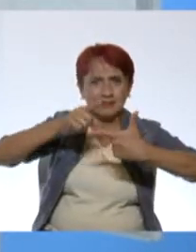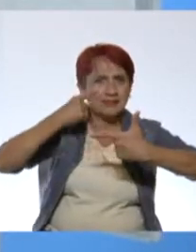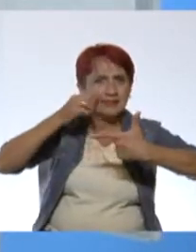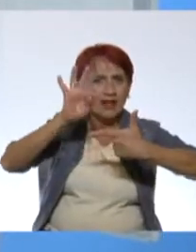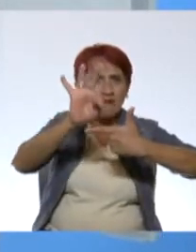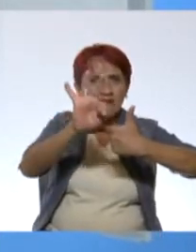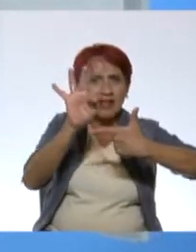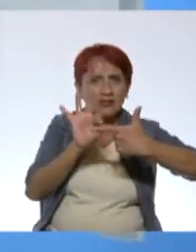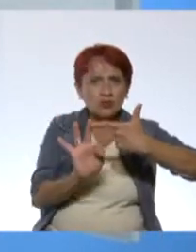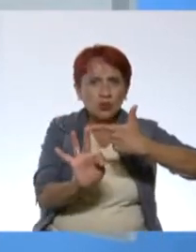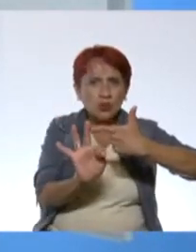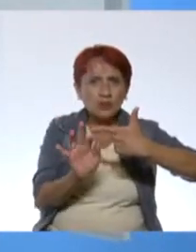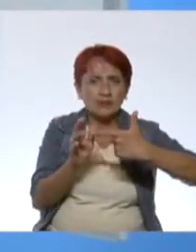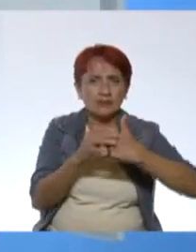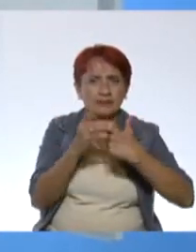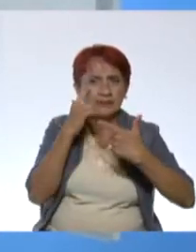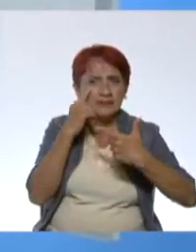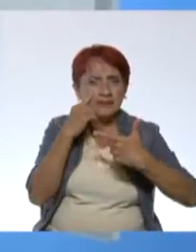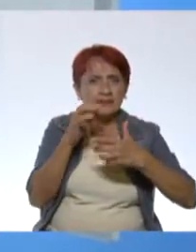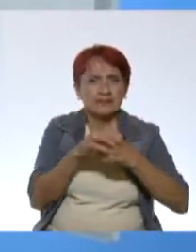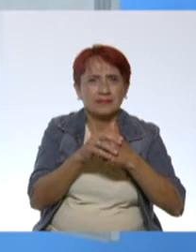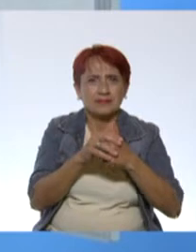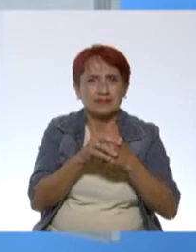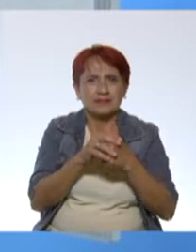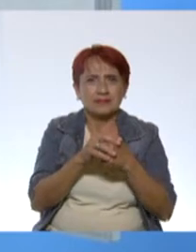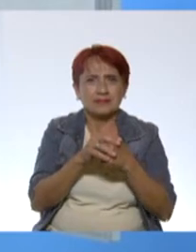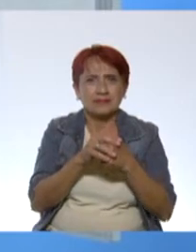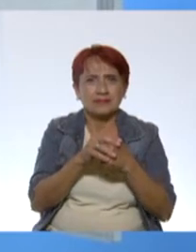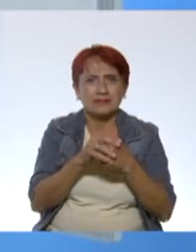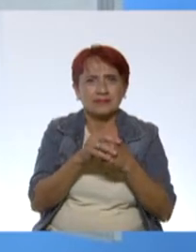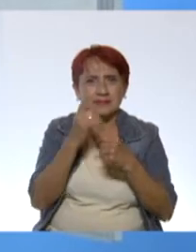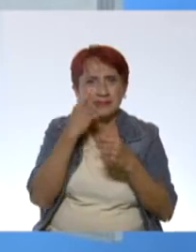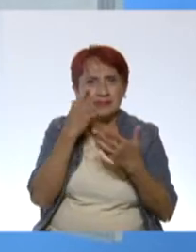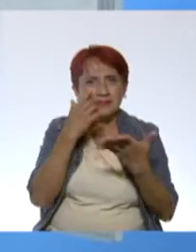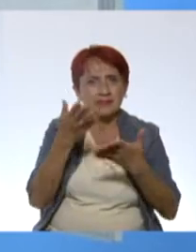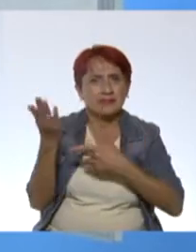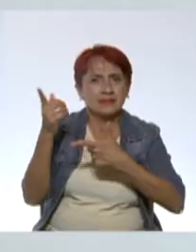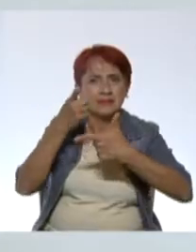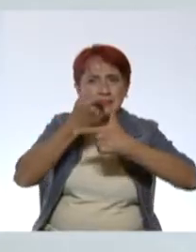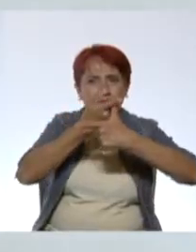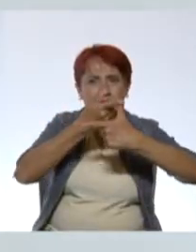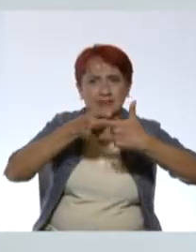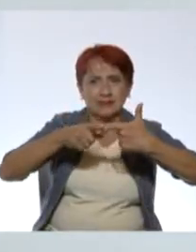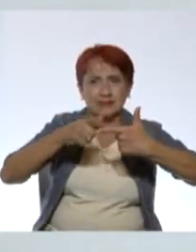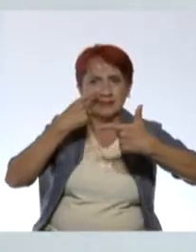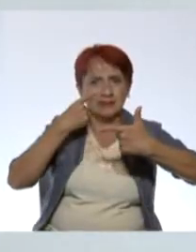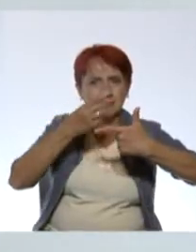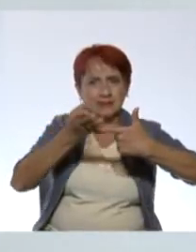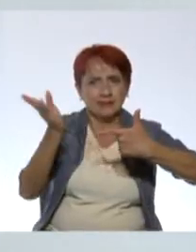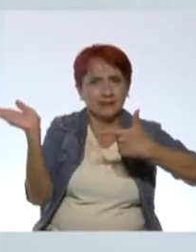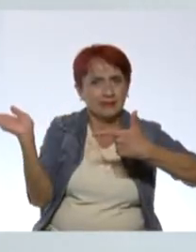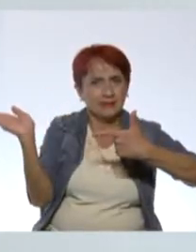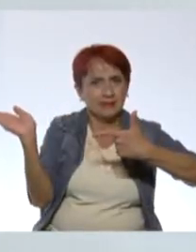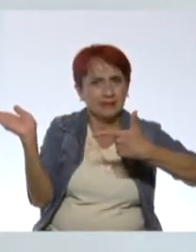dividimos, ¿ok? Vamos a encontrar que al dividir 63